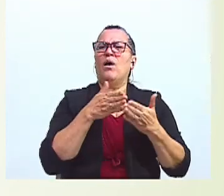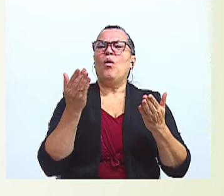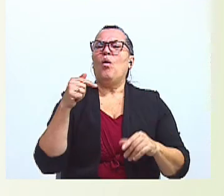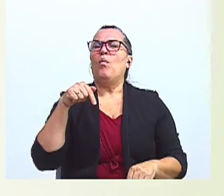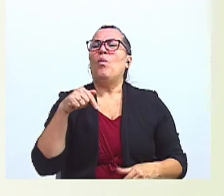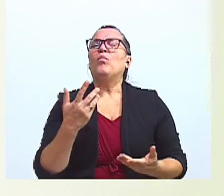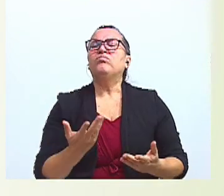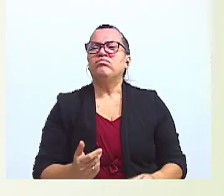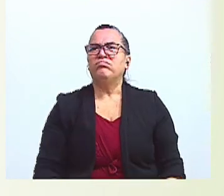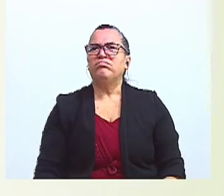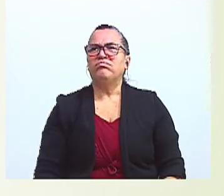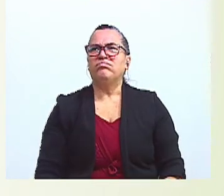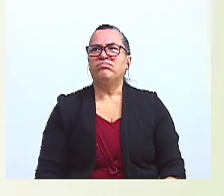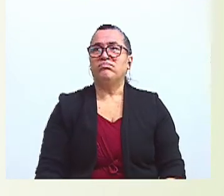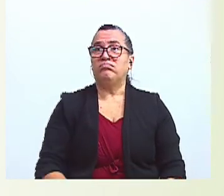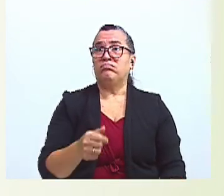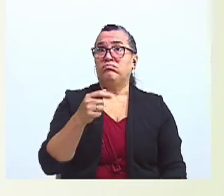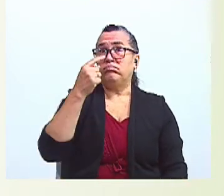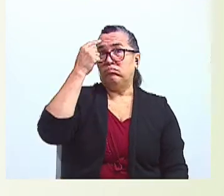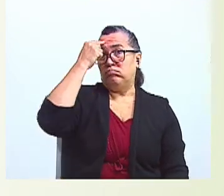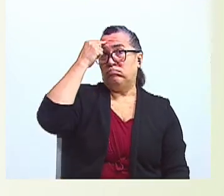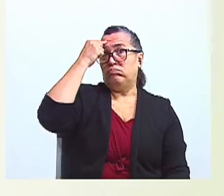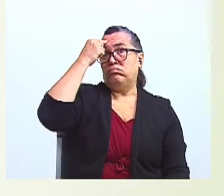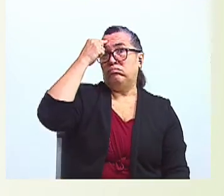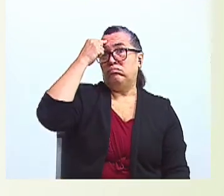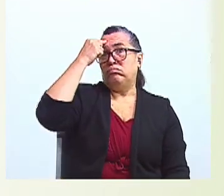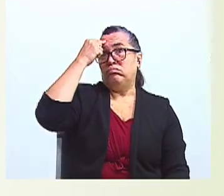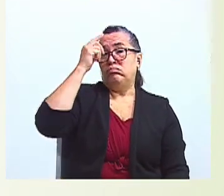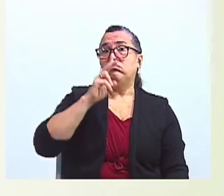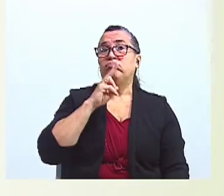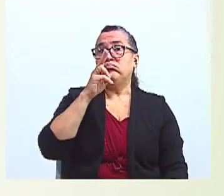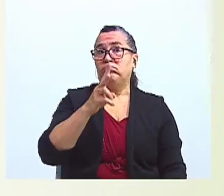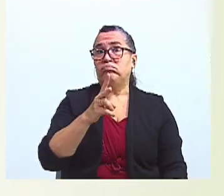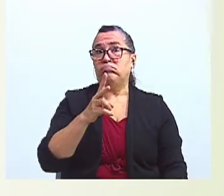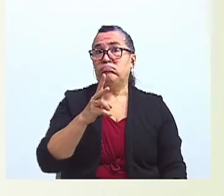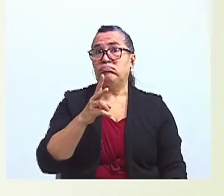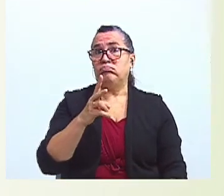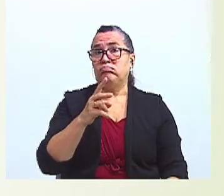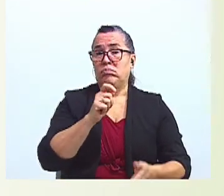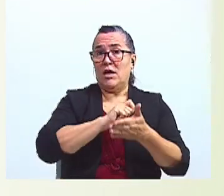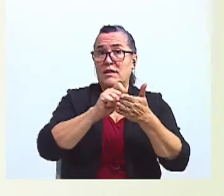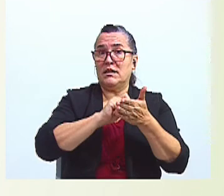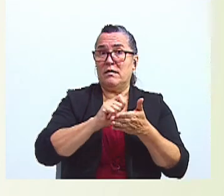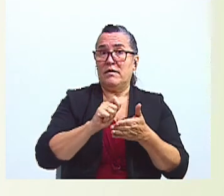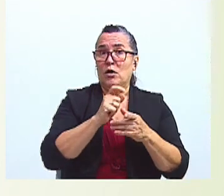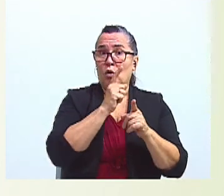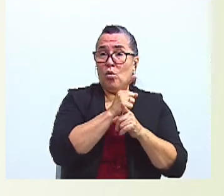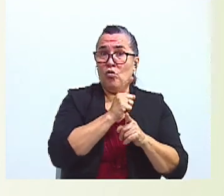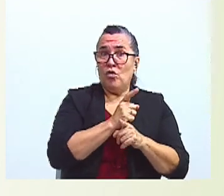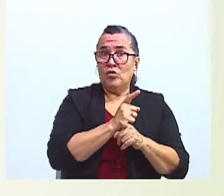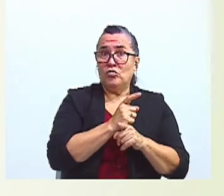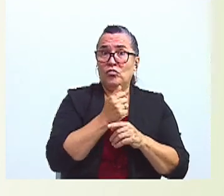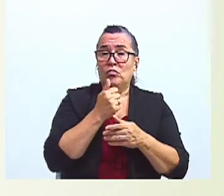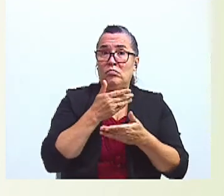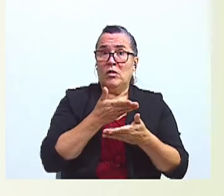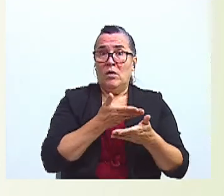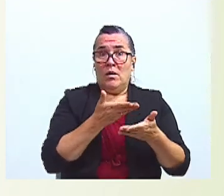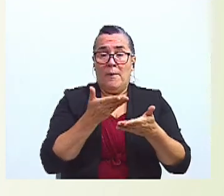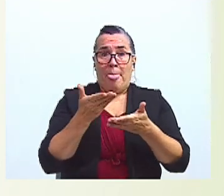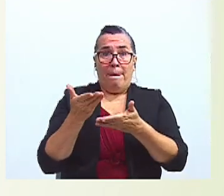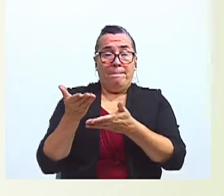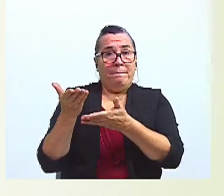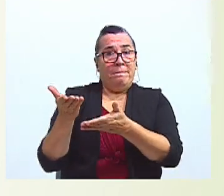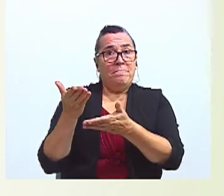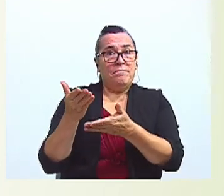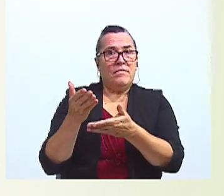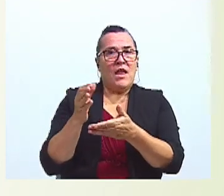hoy? Pienso que realmente el escribir con corrección me va a llevar